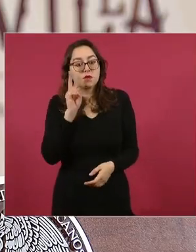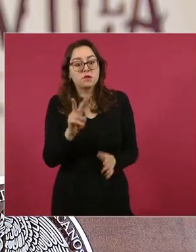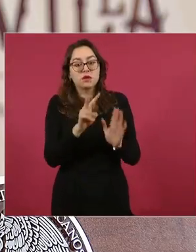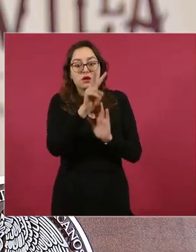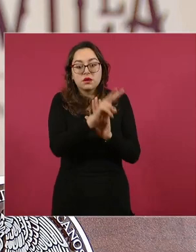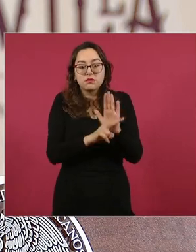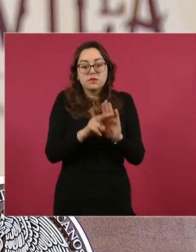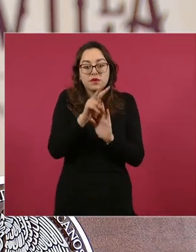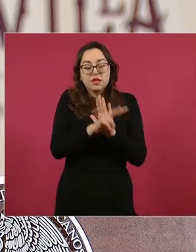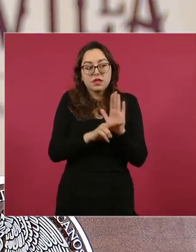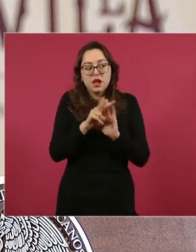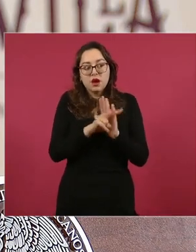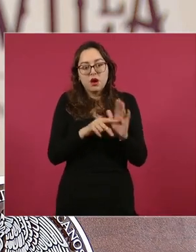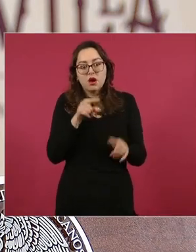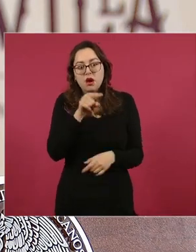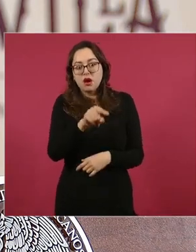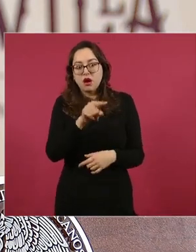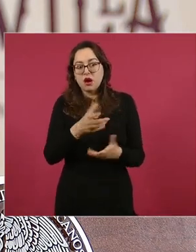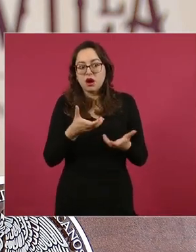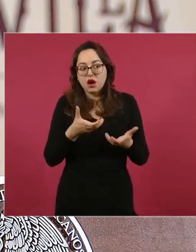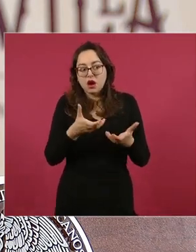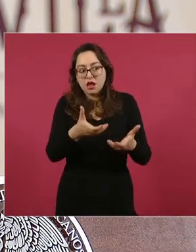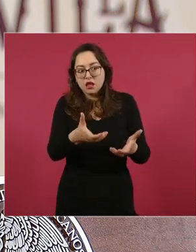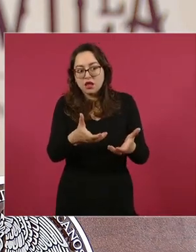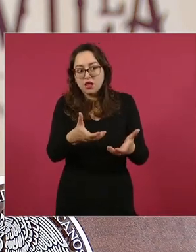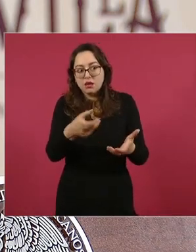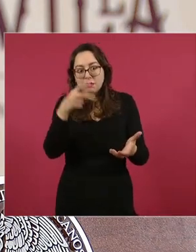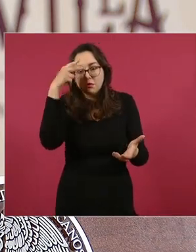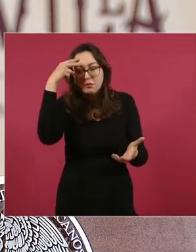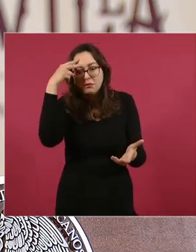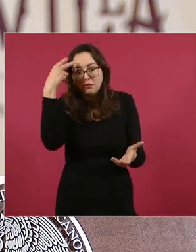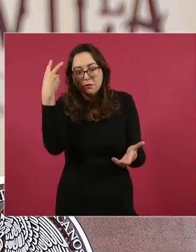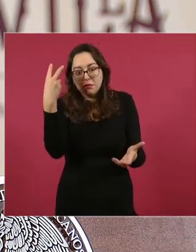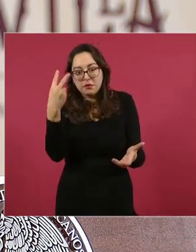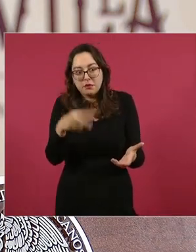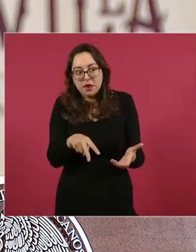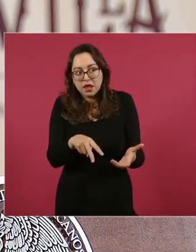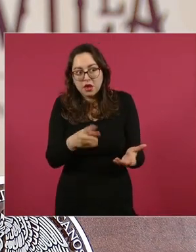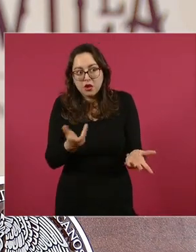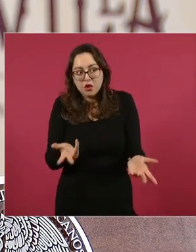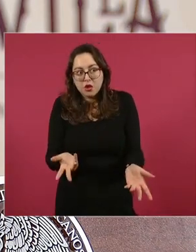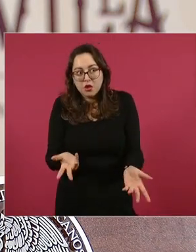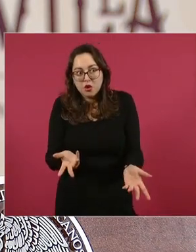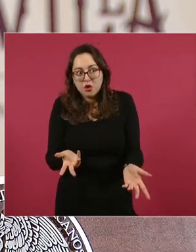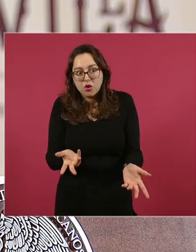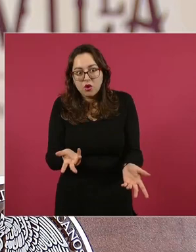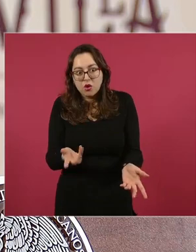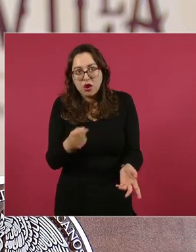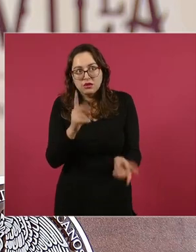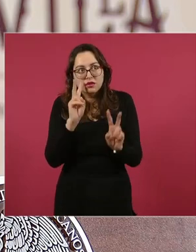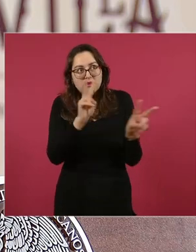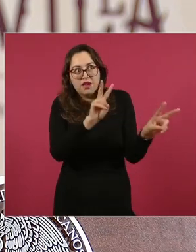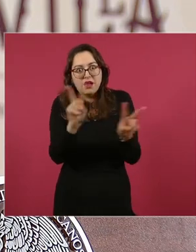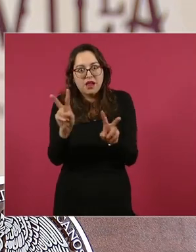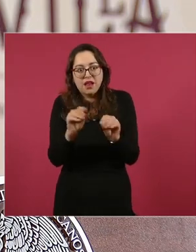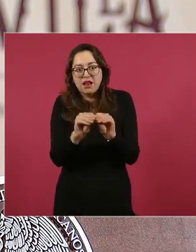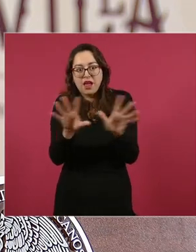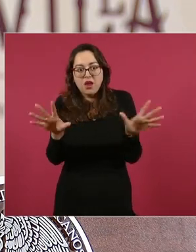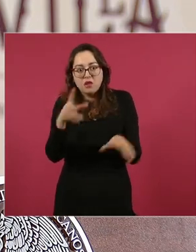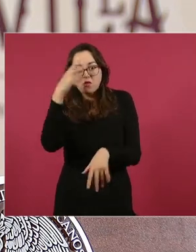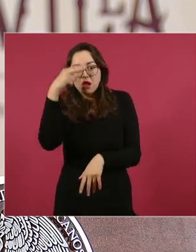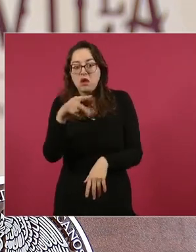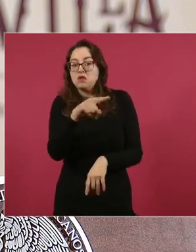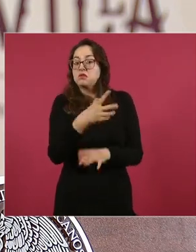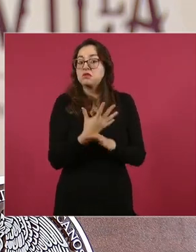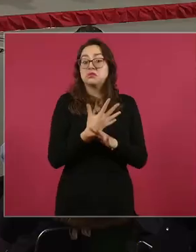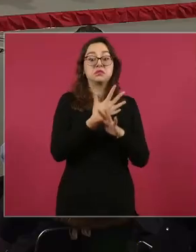se pueden dar cuenta que no es Miami, es México, pero aún así difundieron estas mentiras, estas imágenes, como si se